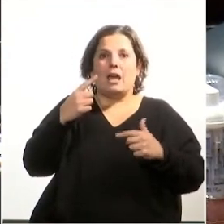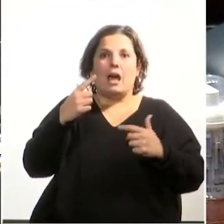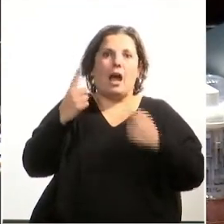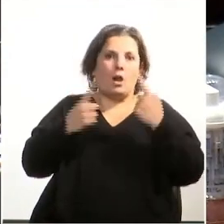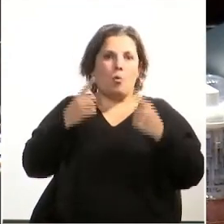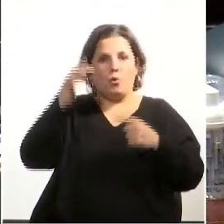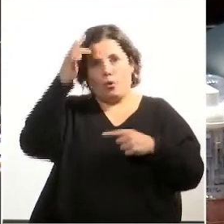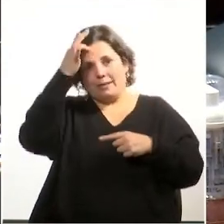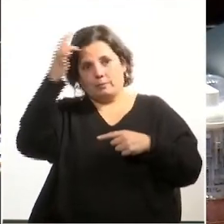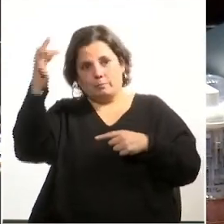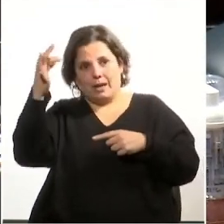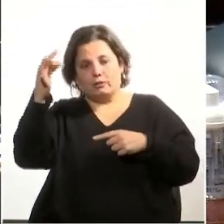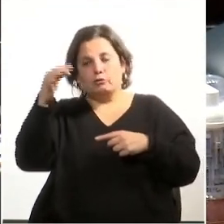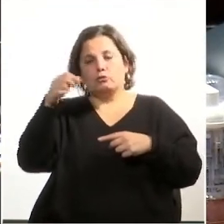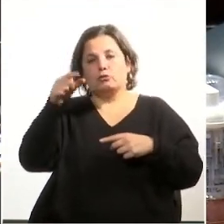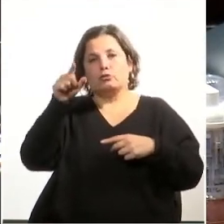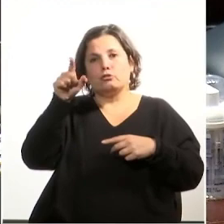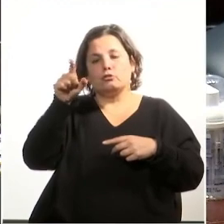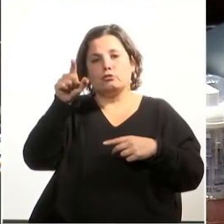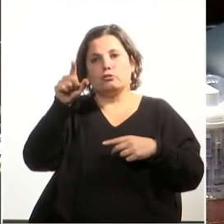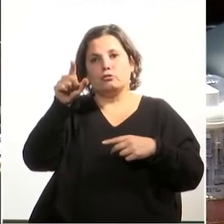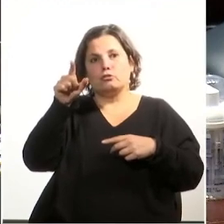destacados